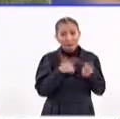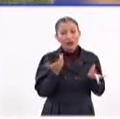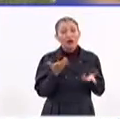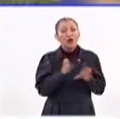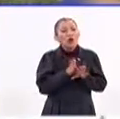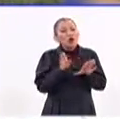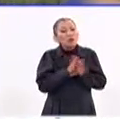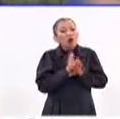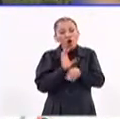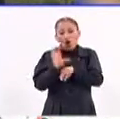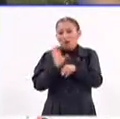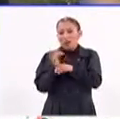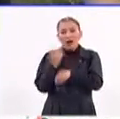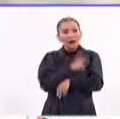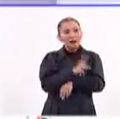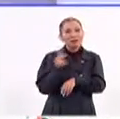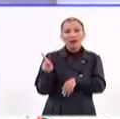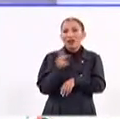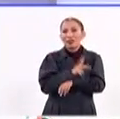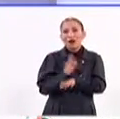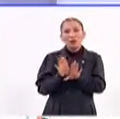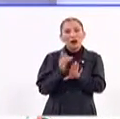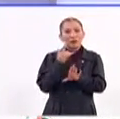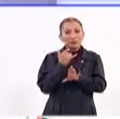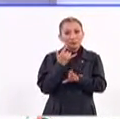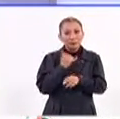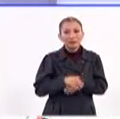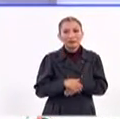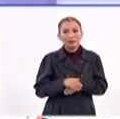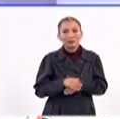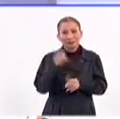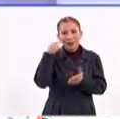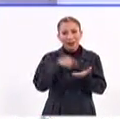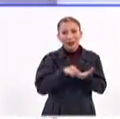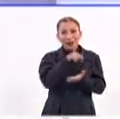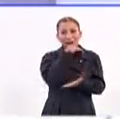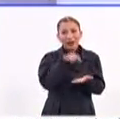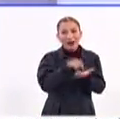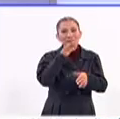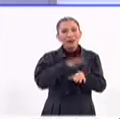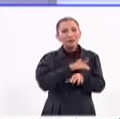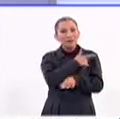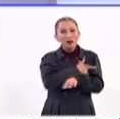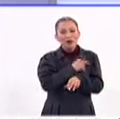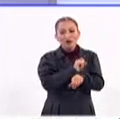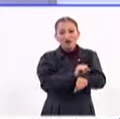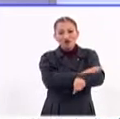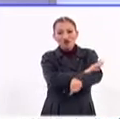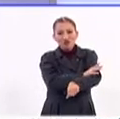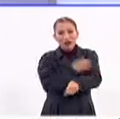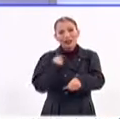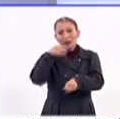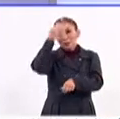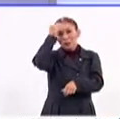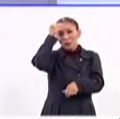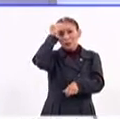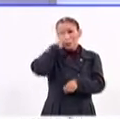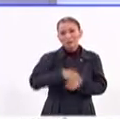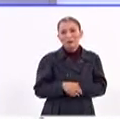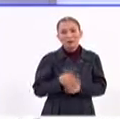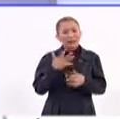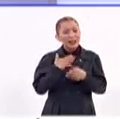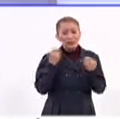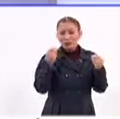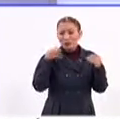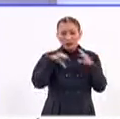son como los colombianos, tenemos esa amabilidad. Y creo que el lugar que más me gusta y me emociona es Chapultepec.